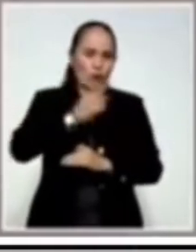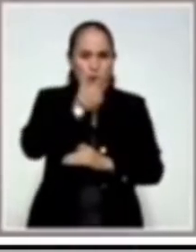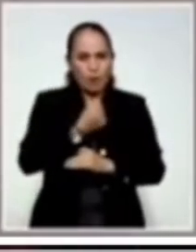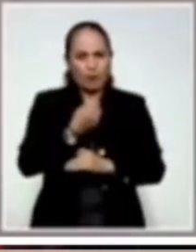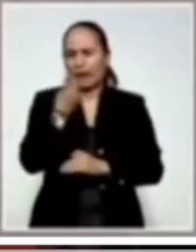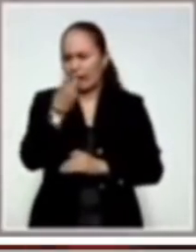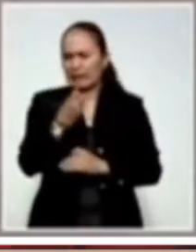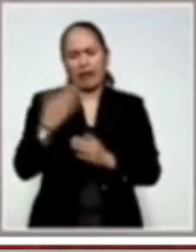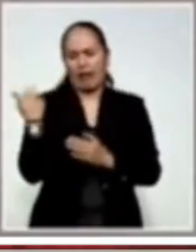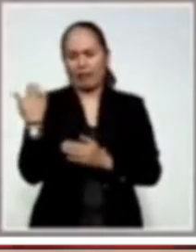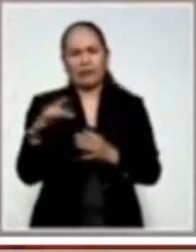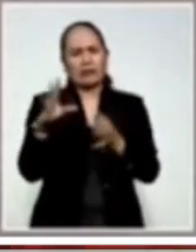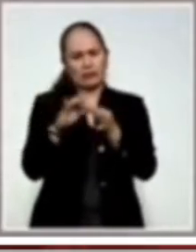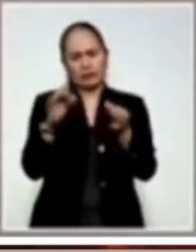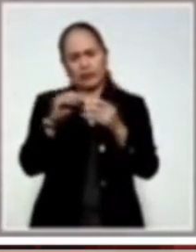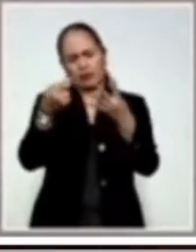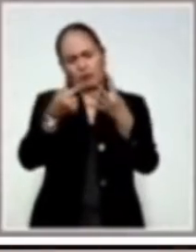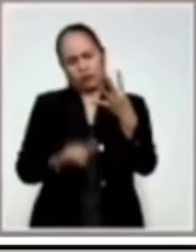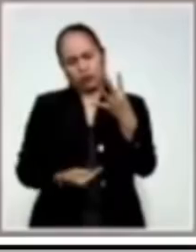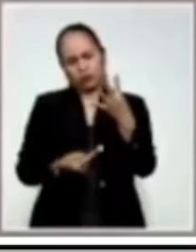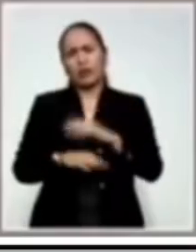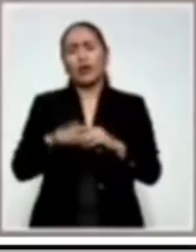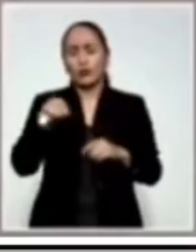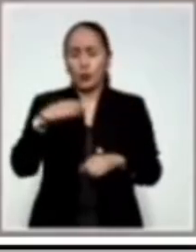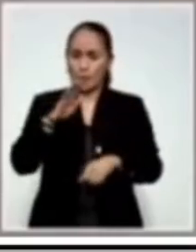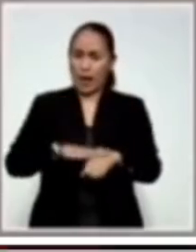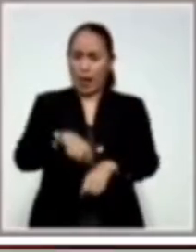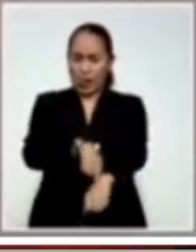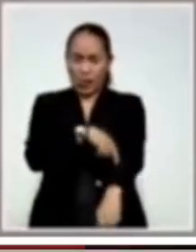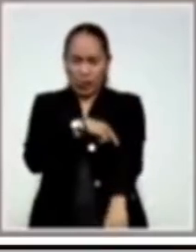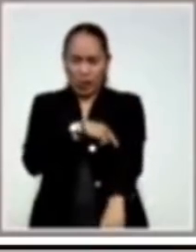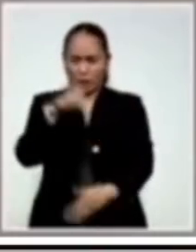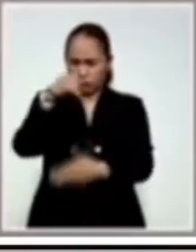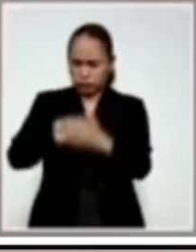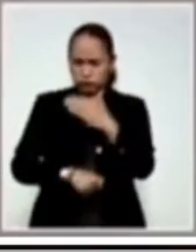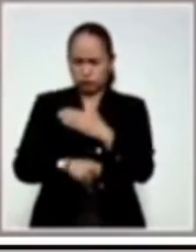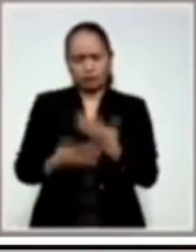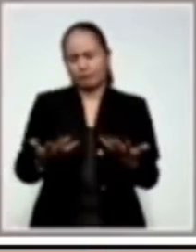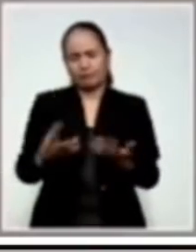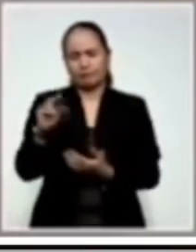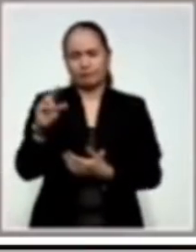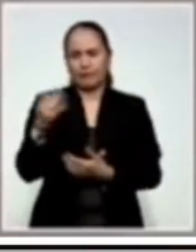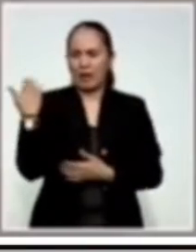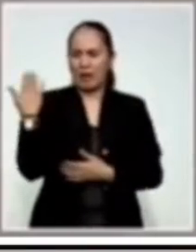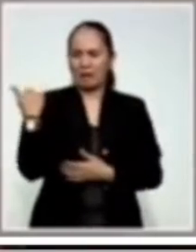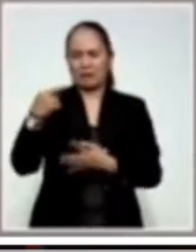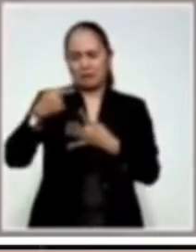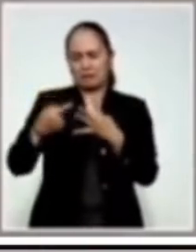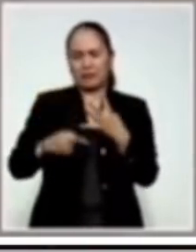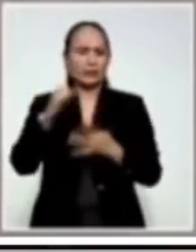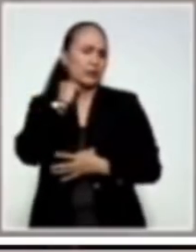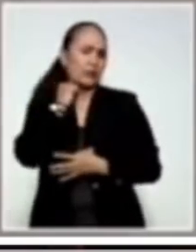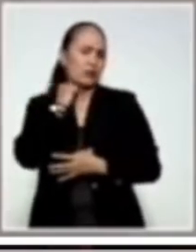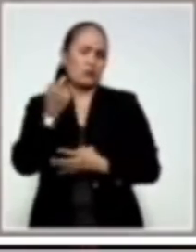términos que ya dije y no tengo mayor comentario en relación con lo que ha venido manifestando este